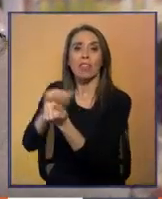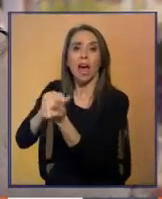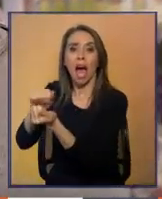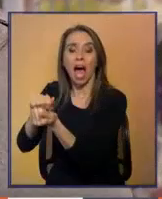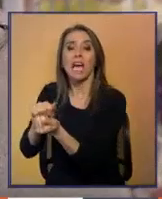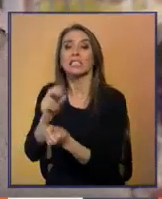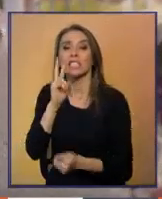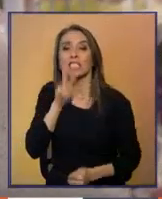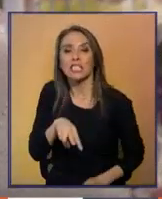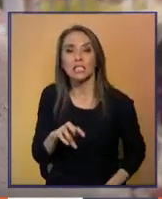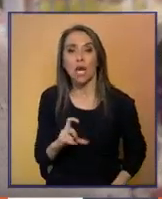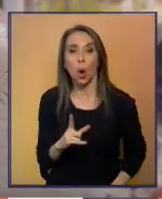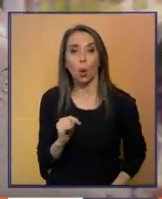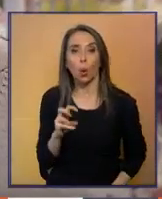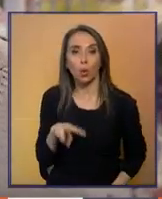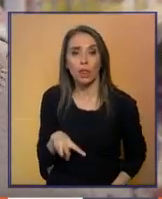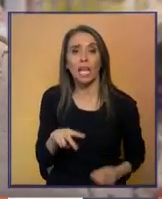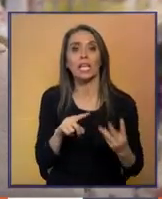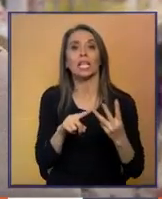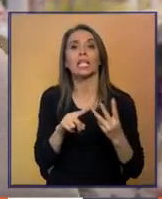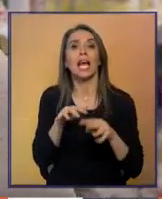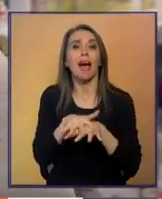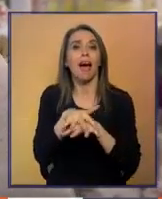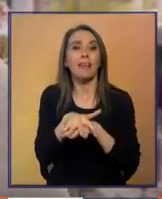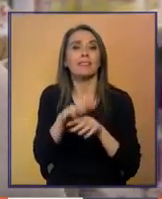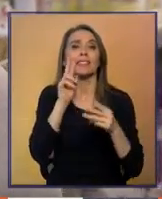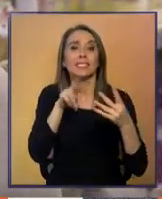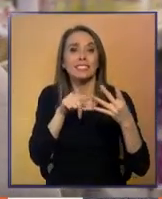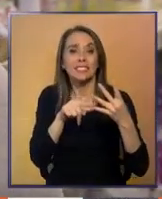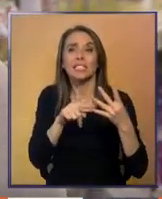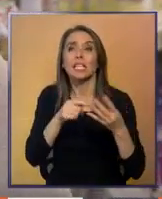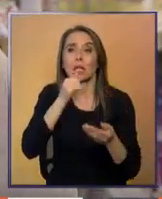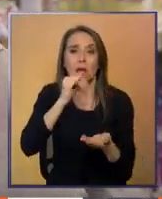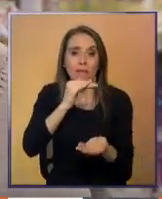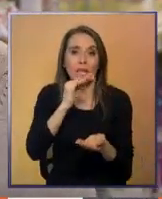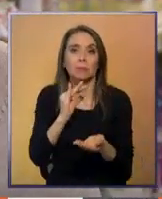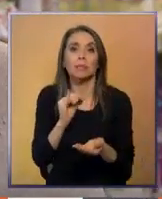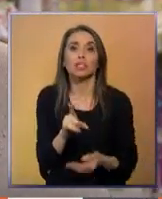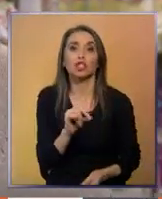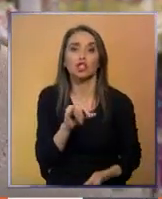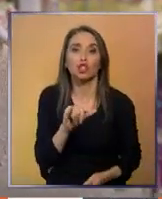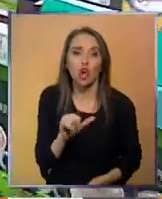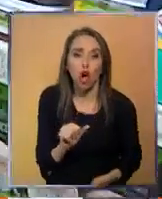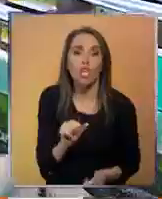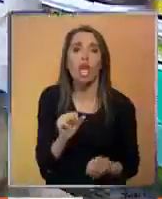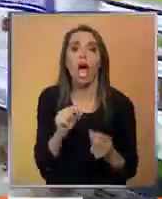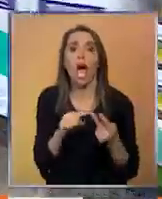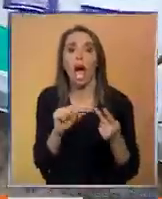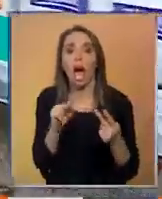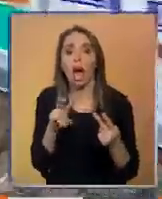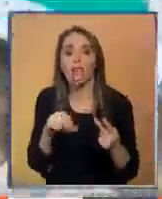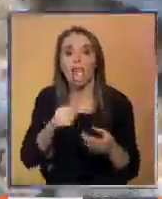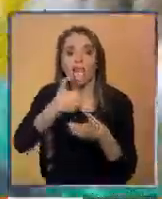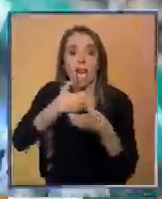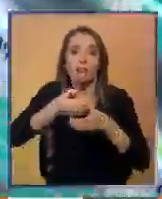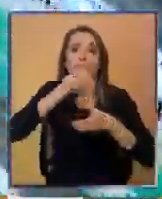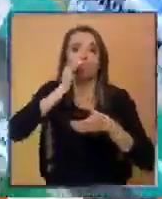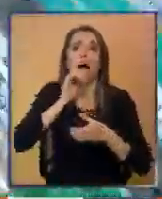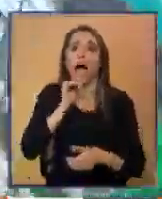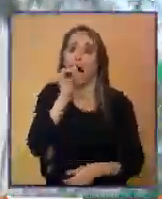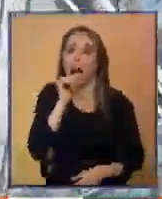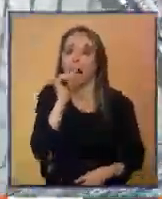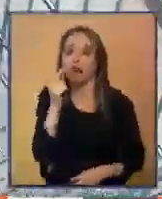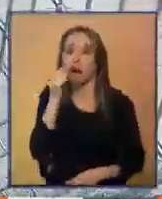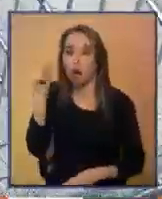de gluten, y también los productos que son bebidas especiales como que son de soya, de avena, de arroz. Alberto hace algunos